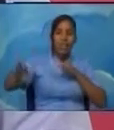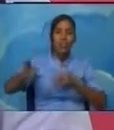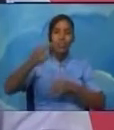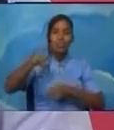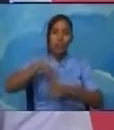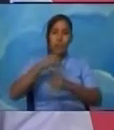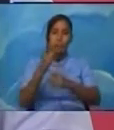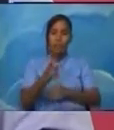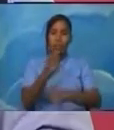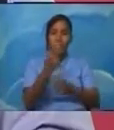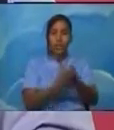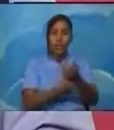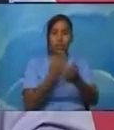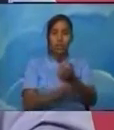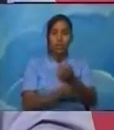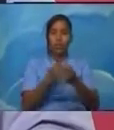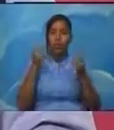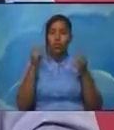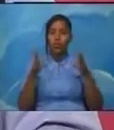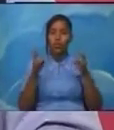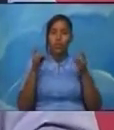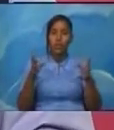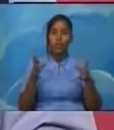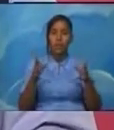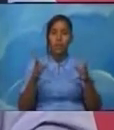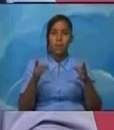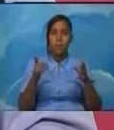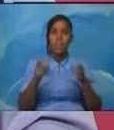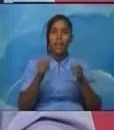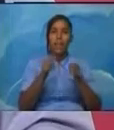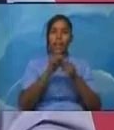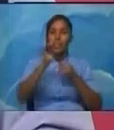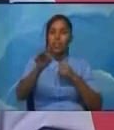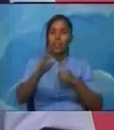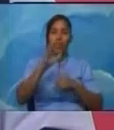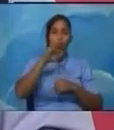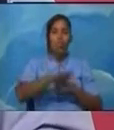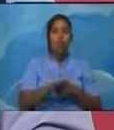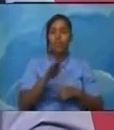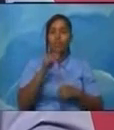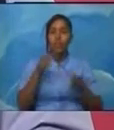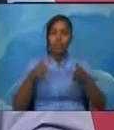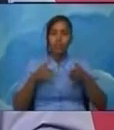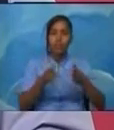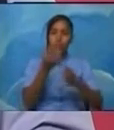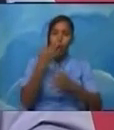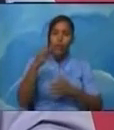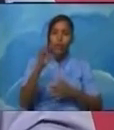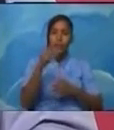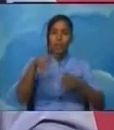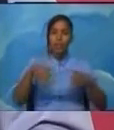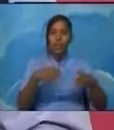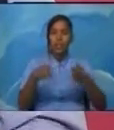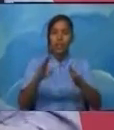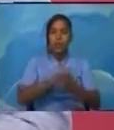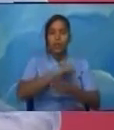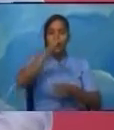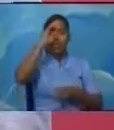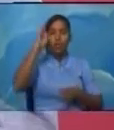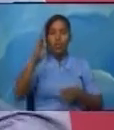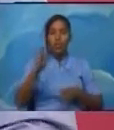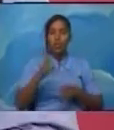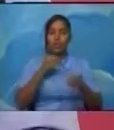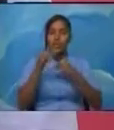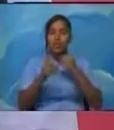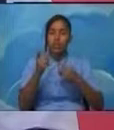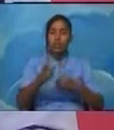sean nuestros hermanos, nos duele, pero hay que decirlo, que no andan correctamente en el camino del Señor. ¿Qué hace una persona